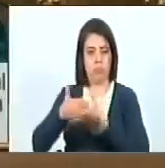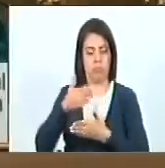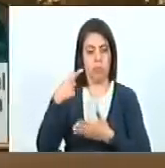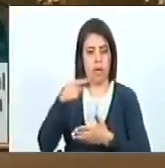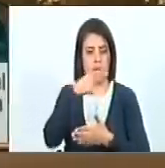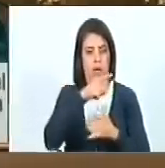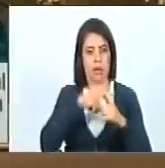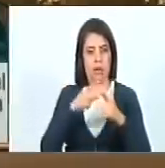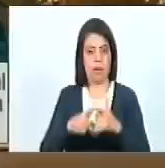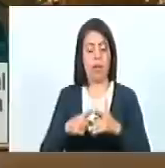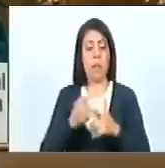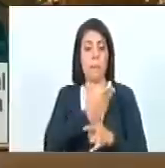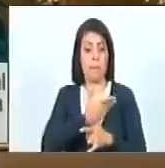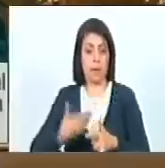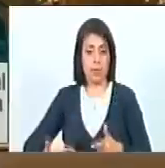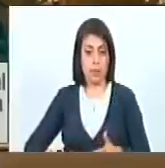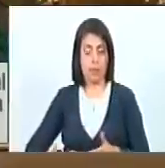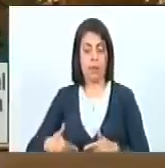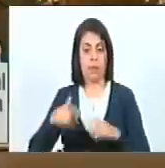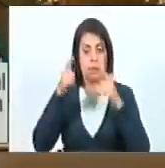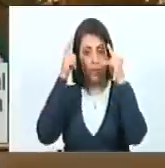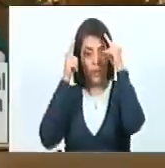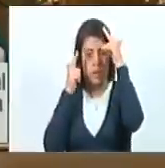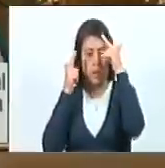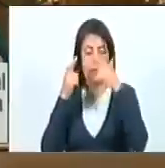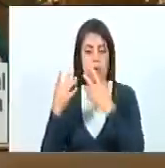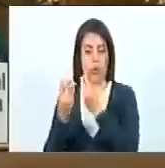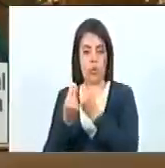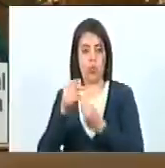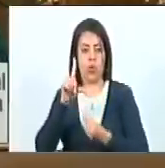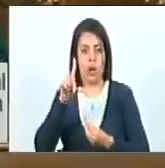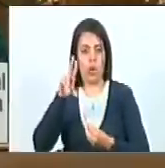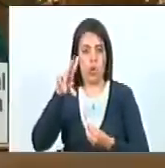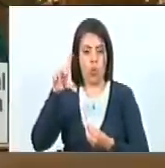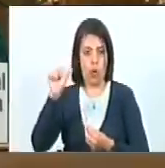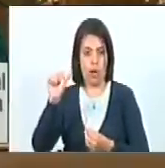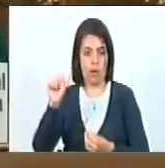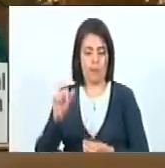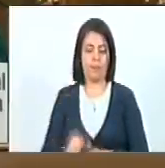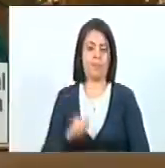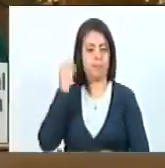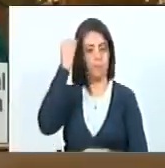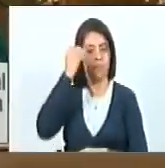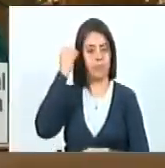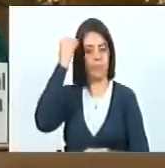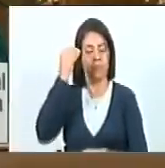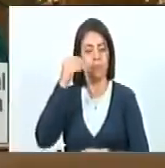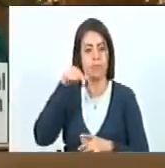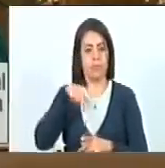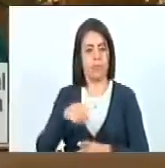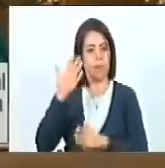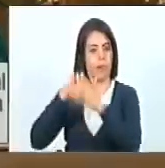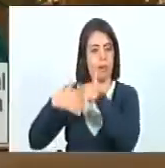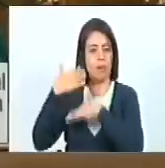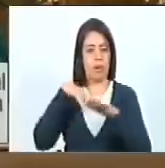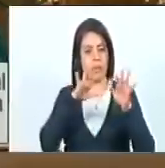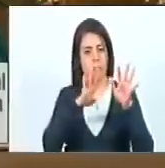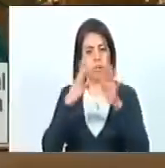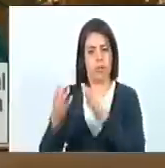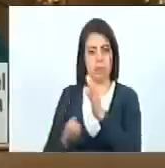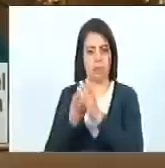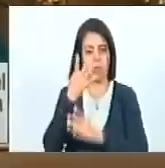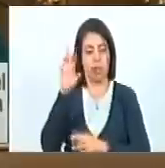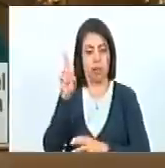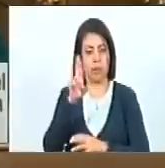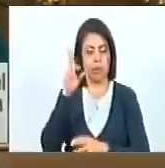existente entre los presidentes Hugo Chávez y Lula da Silva. Considerando que el pasado 19 de mayo